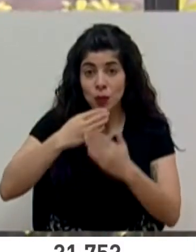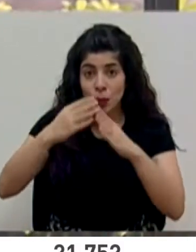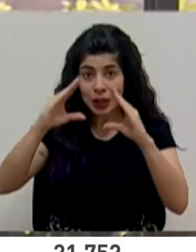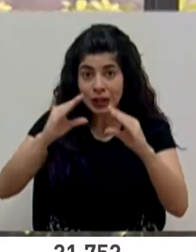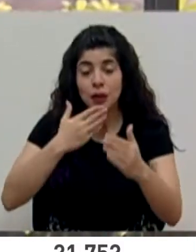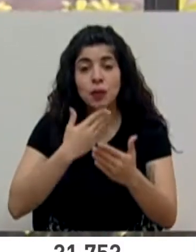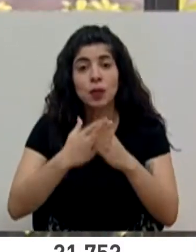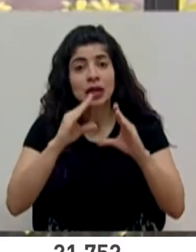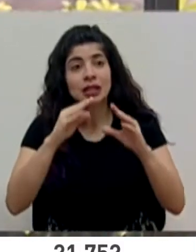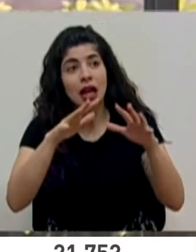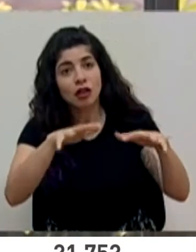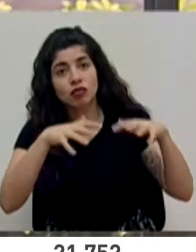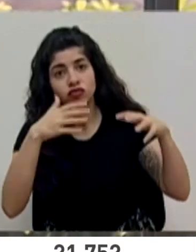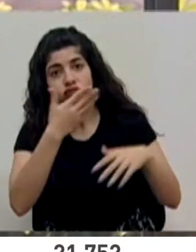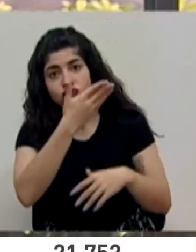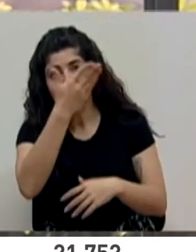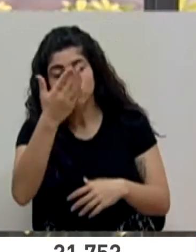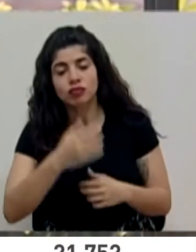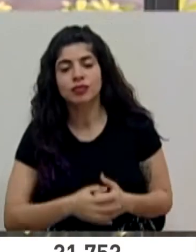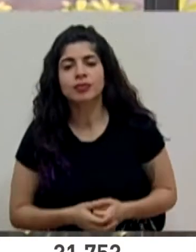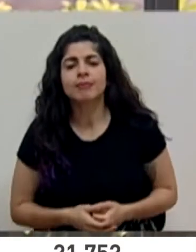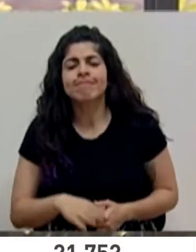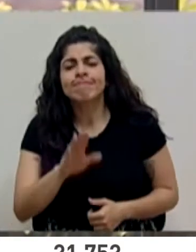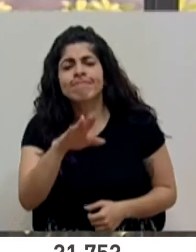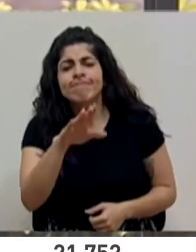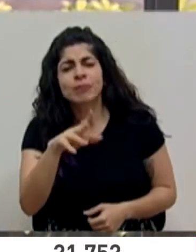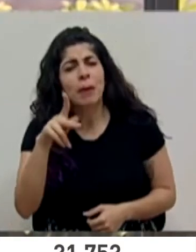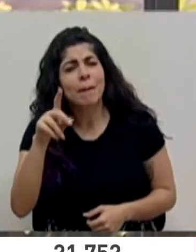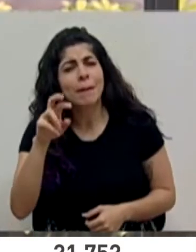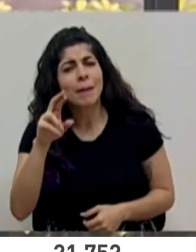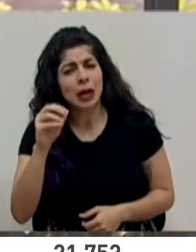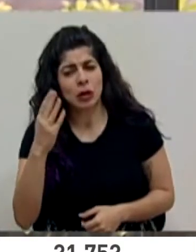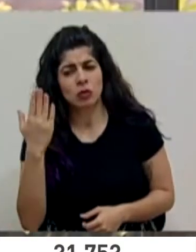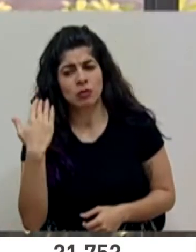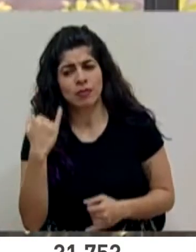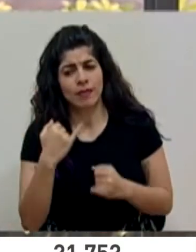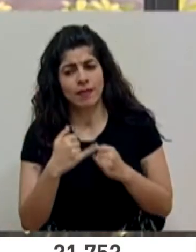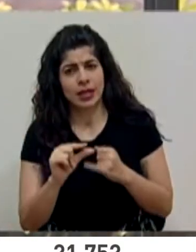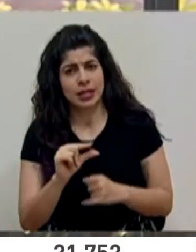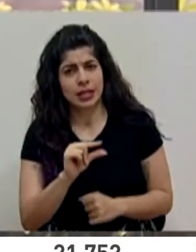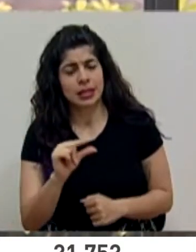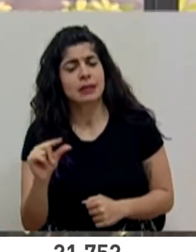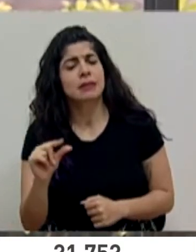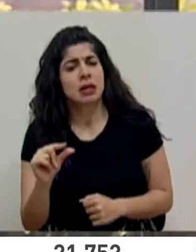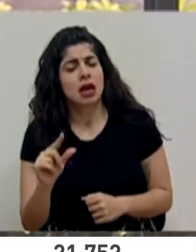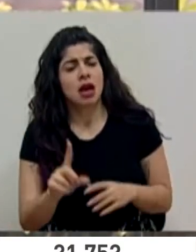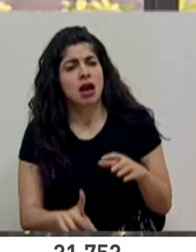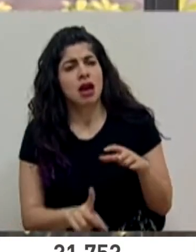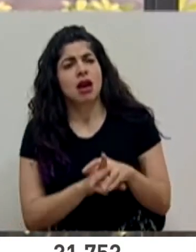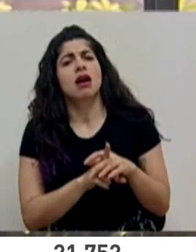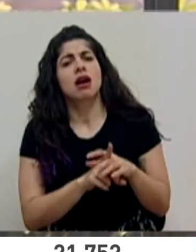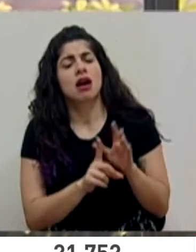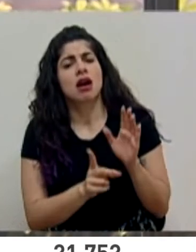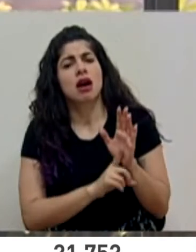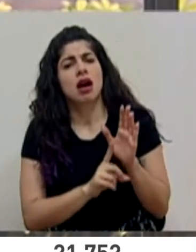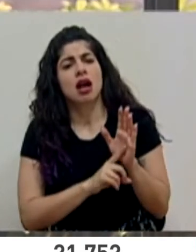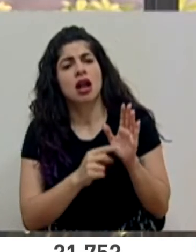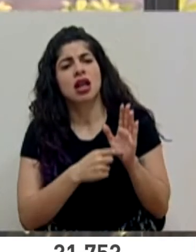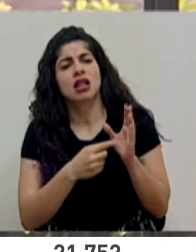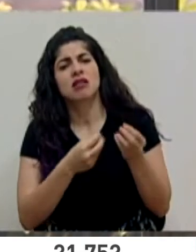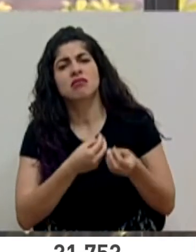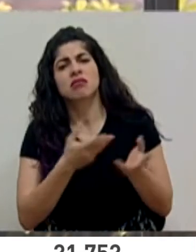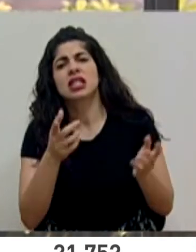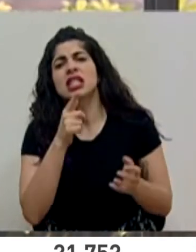a la audiencia. Don Pedro, en el fin de semana se conoció la alerta que emitió